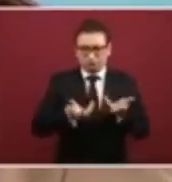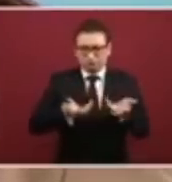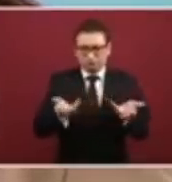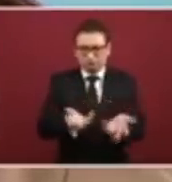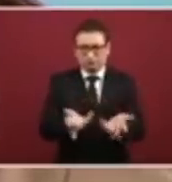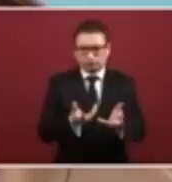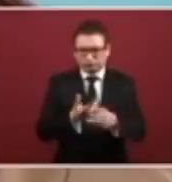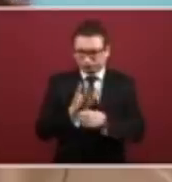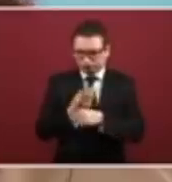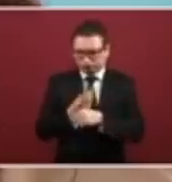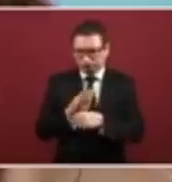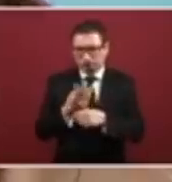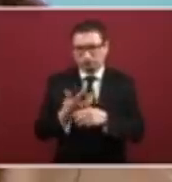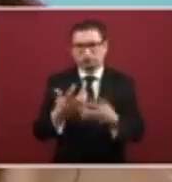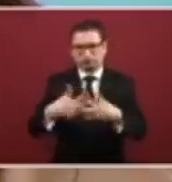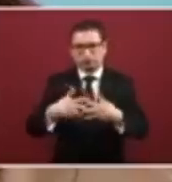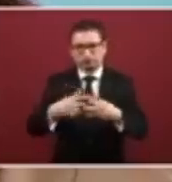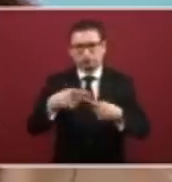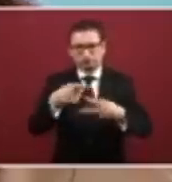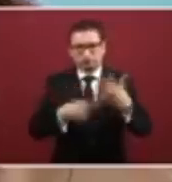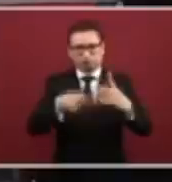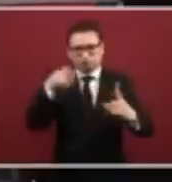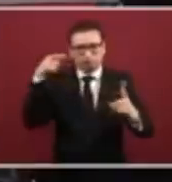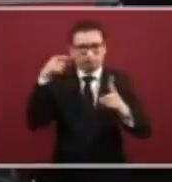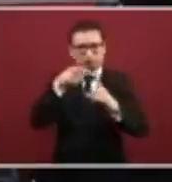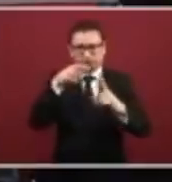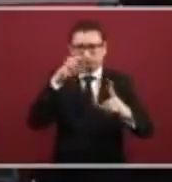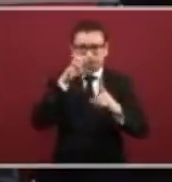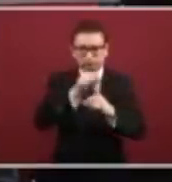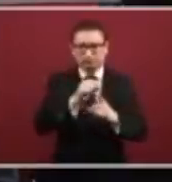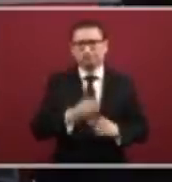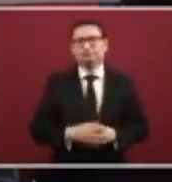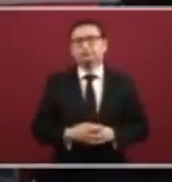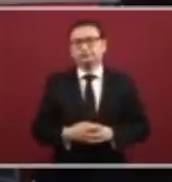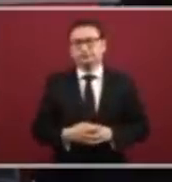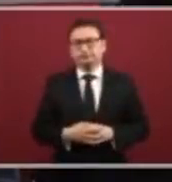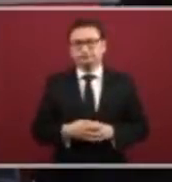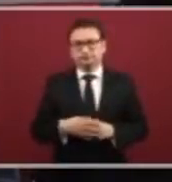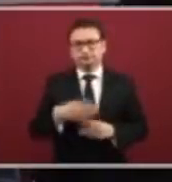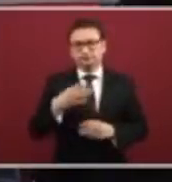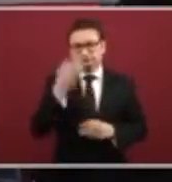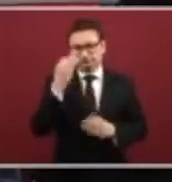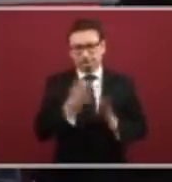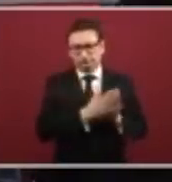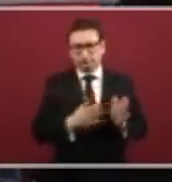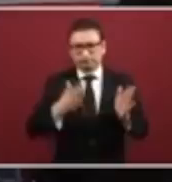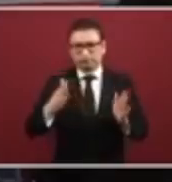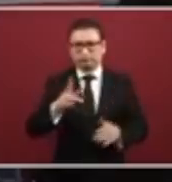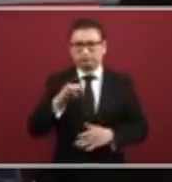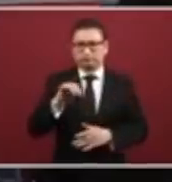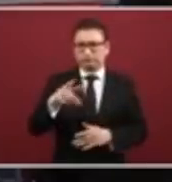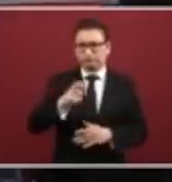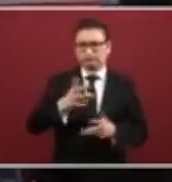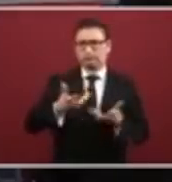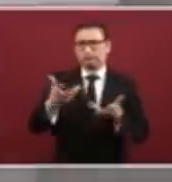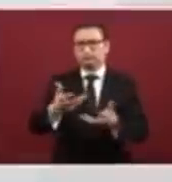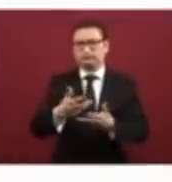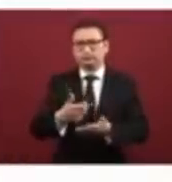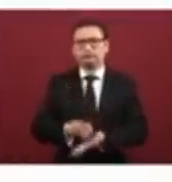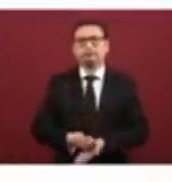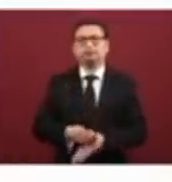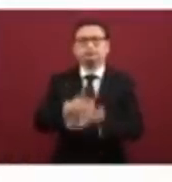la consecución de los objetivos del proyecto durante la ejecución de Petróleos Mexicanos, tendrá el soporte de